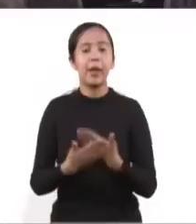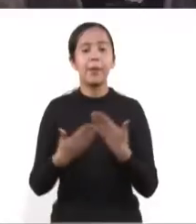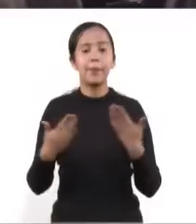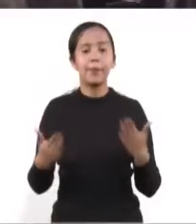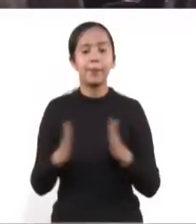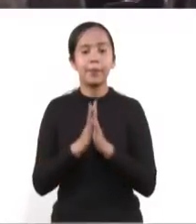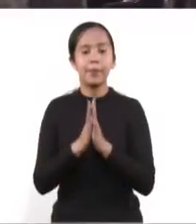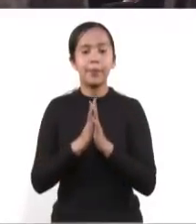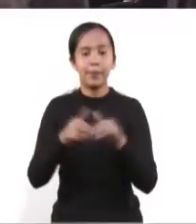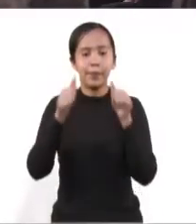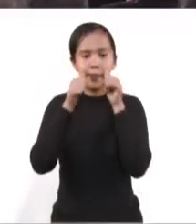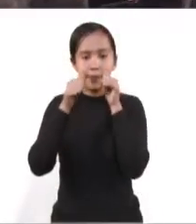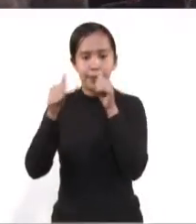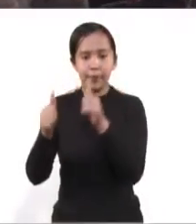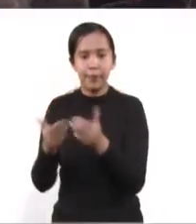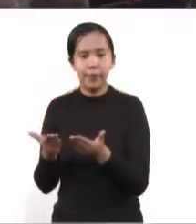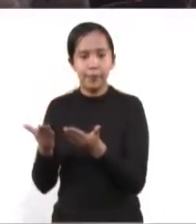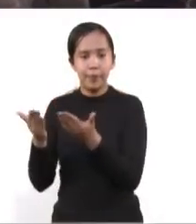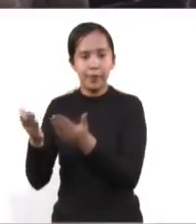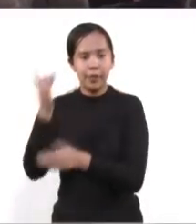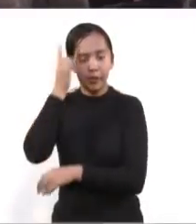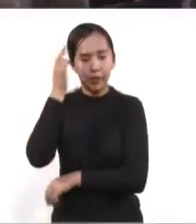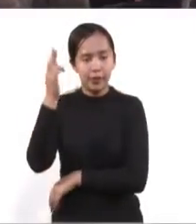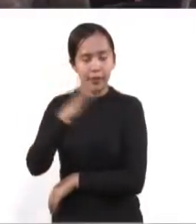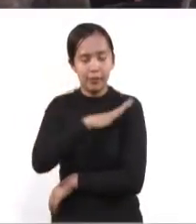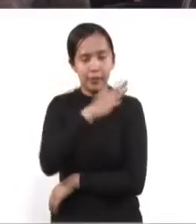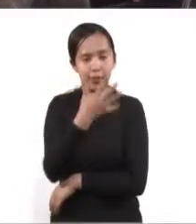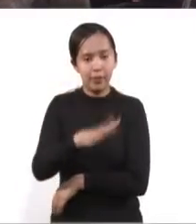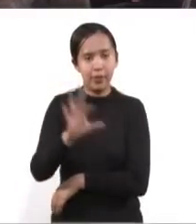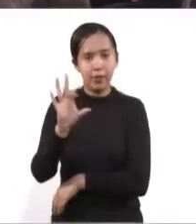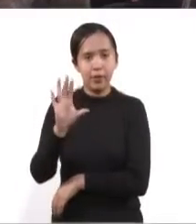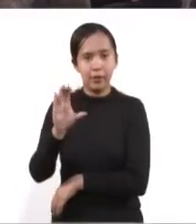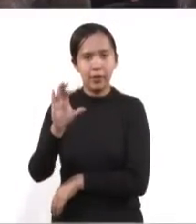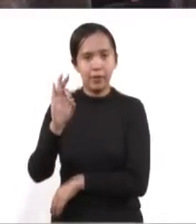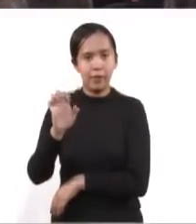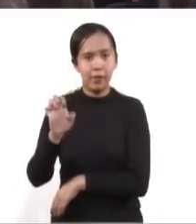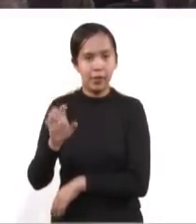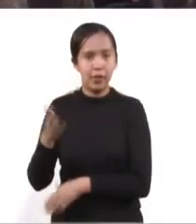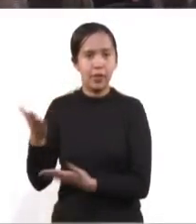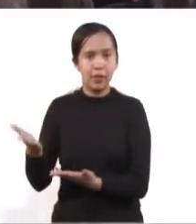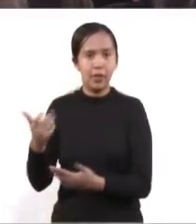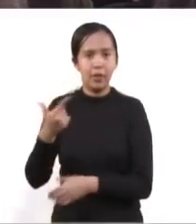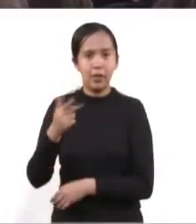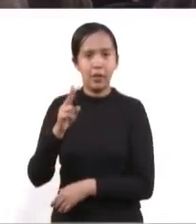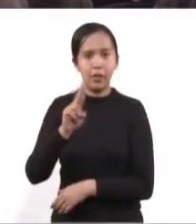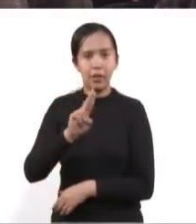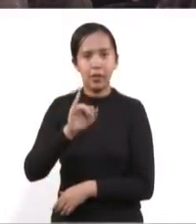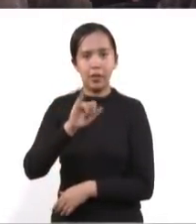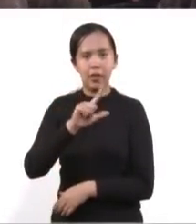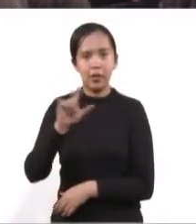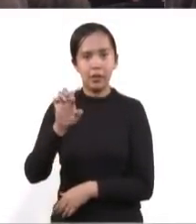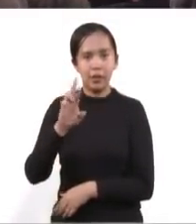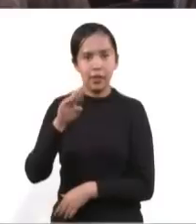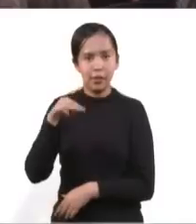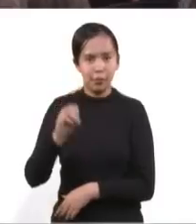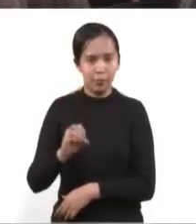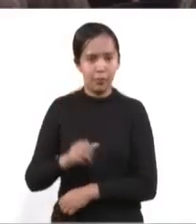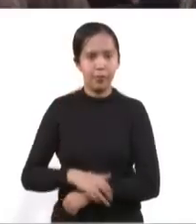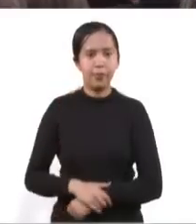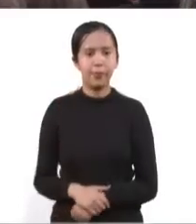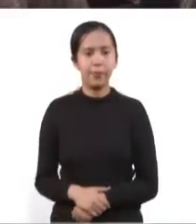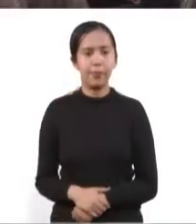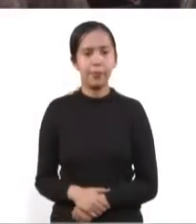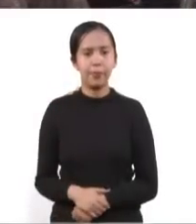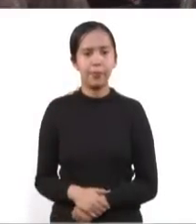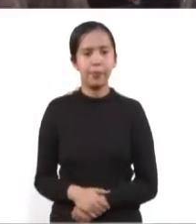Enseguida escucharemos la participación del director general de CFE Distribución, ingeniero Guillermo Nevares Elizondo.